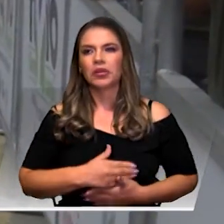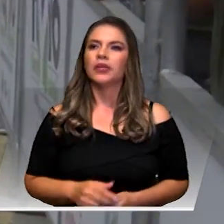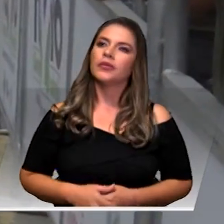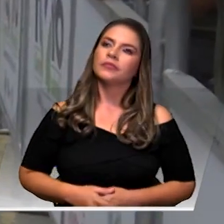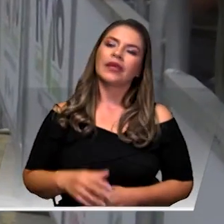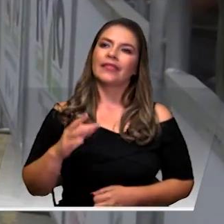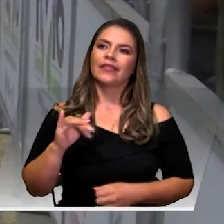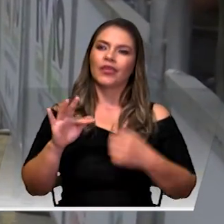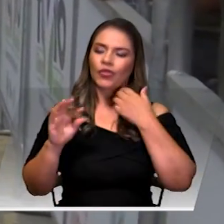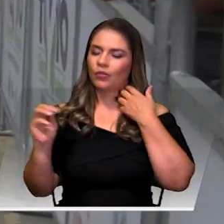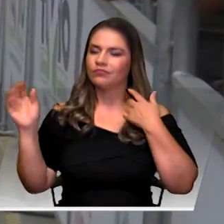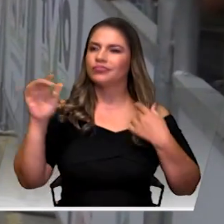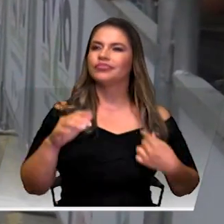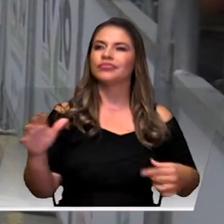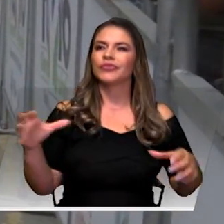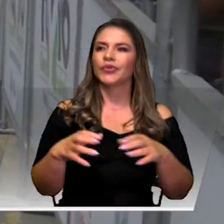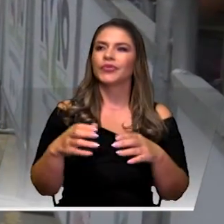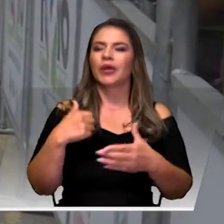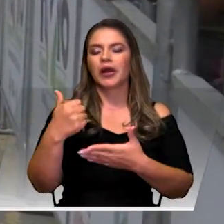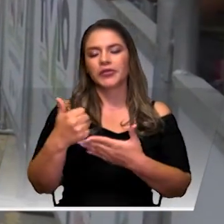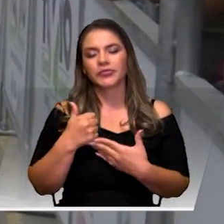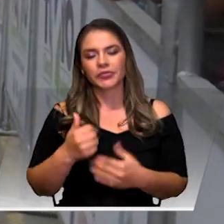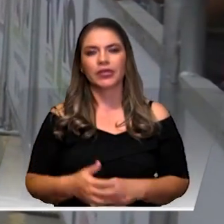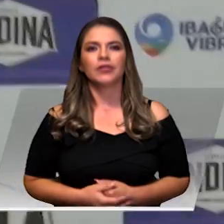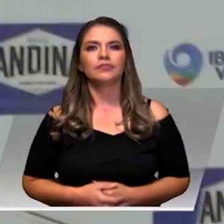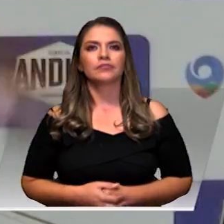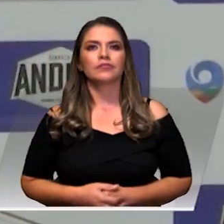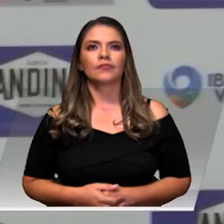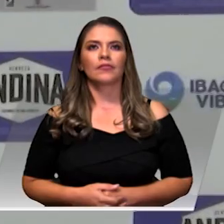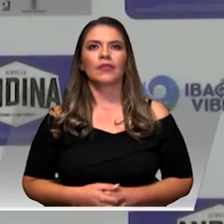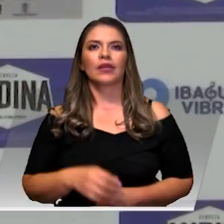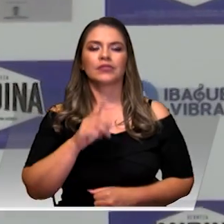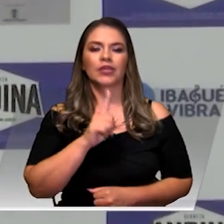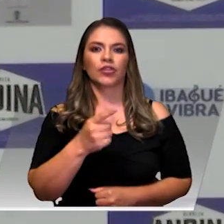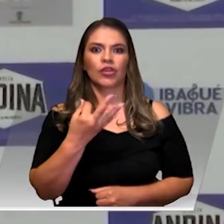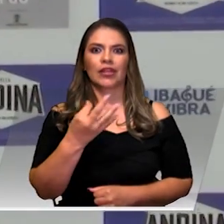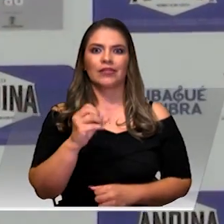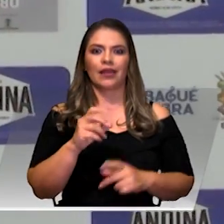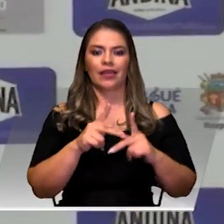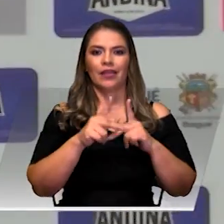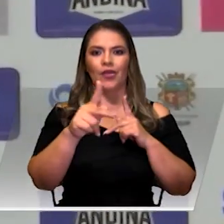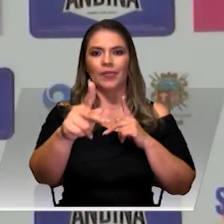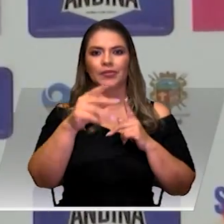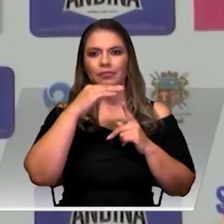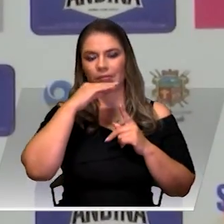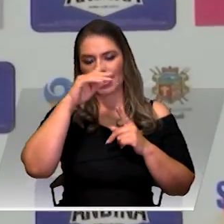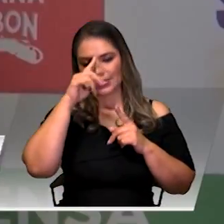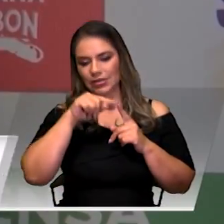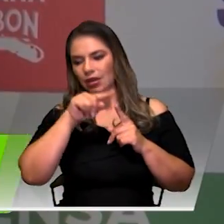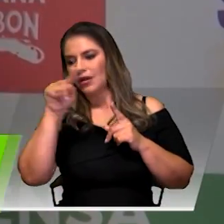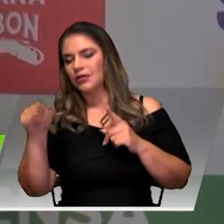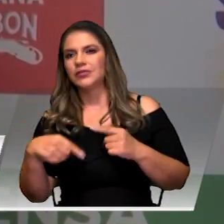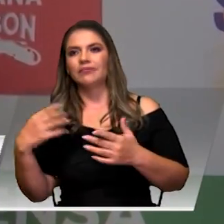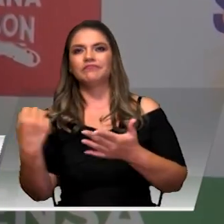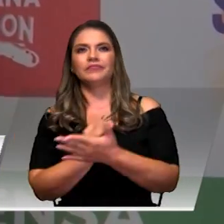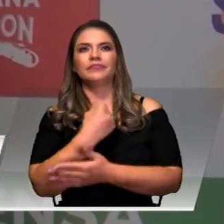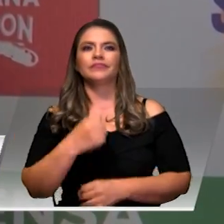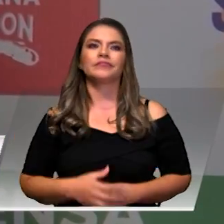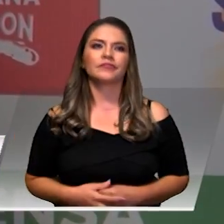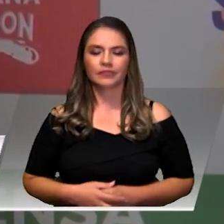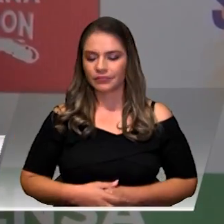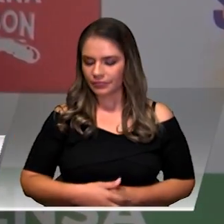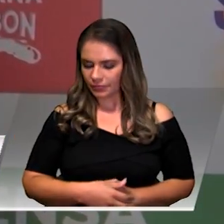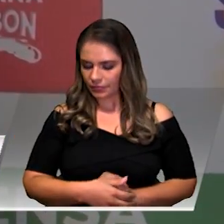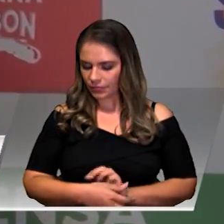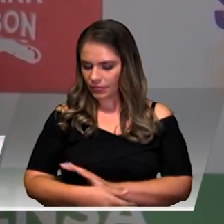llegó con los favoritos, ya el carmelitano solo le separan 130 kilómetros de Medellín a Concepción para ser campeón. Fui a conocer la